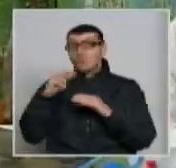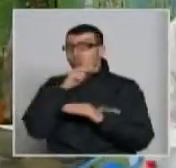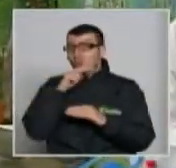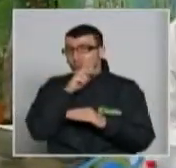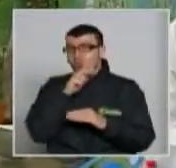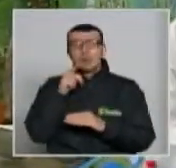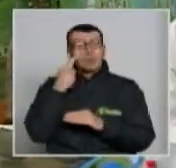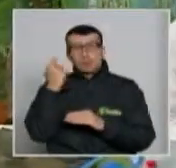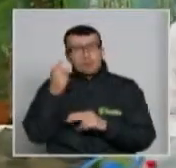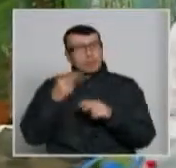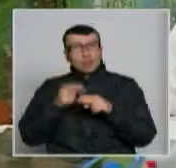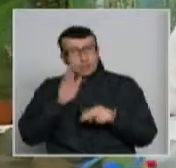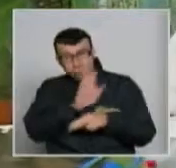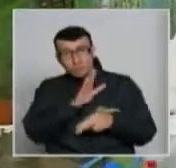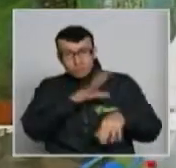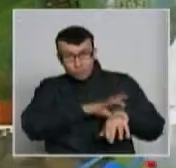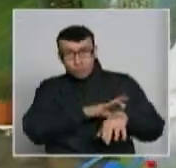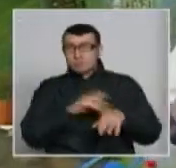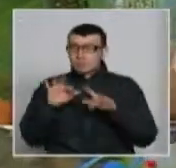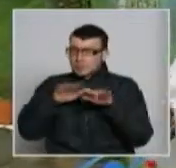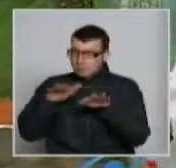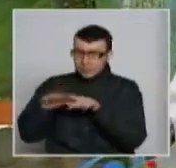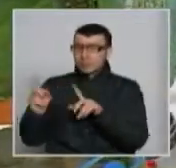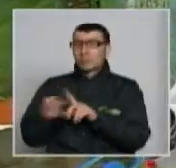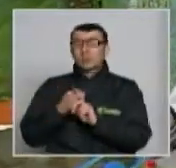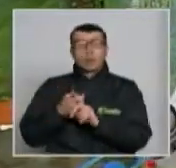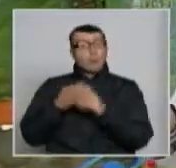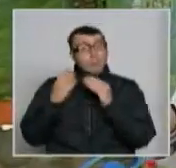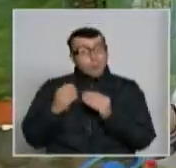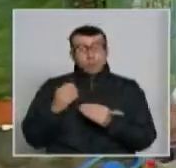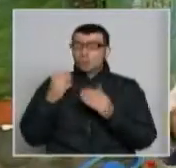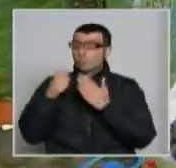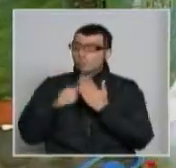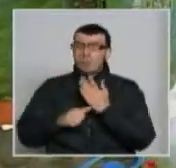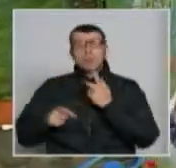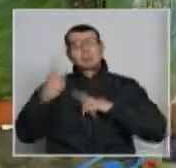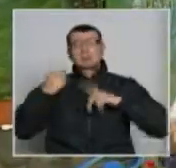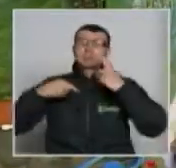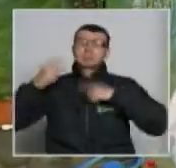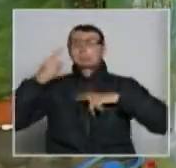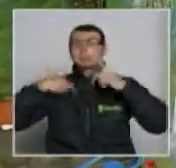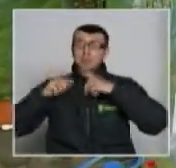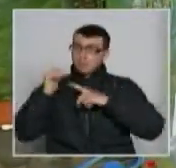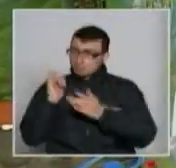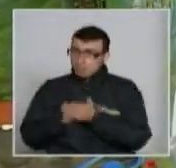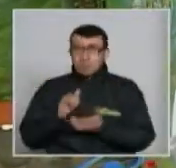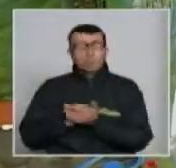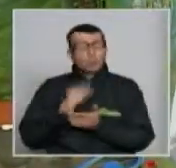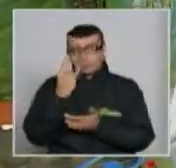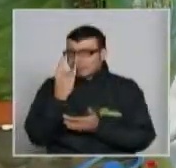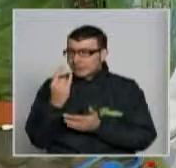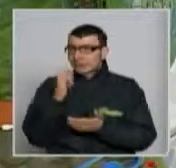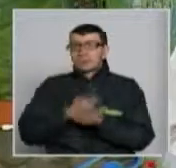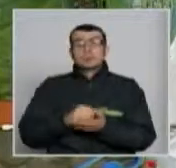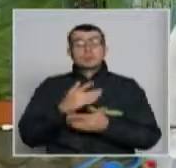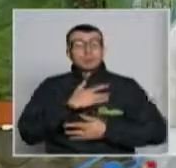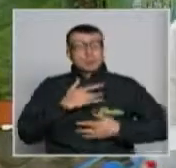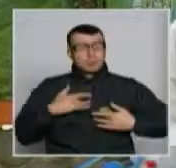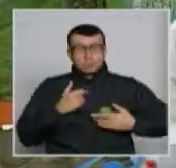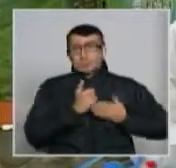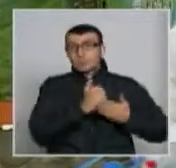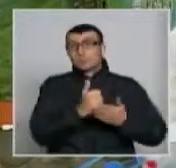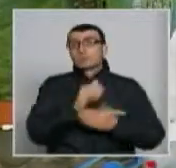Enrique Rojas Quiseno. En YouTube verán muchos programas que van a ser de interés para la salud de todos